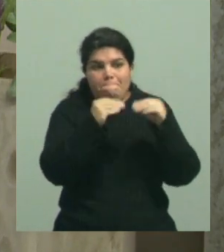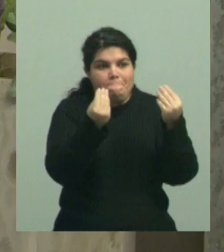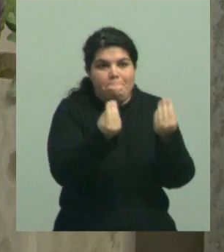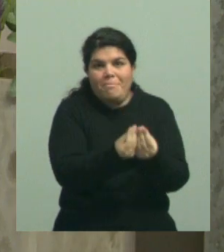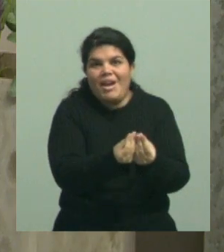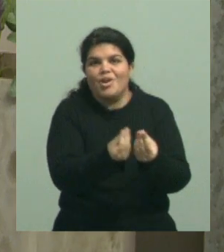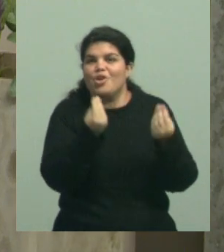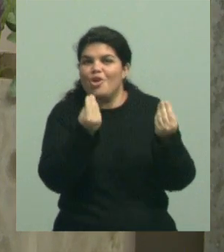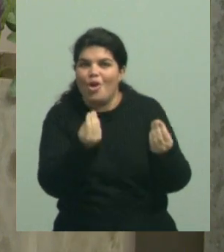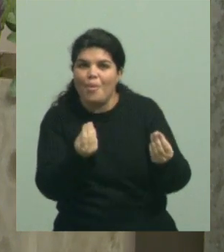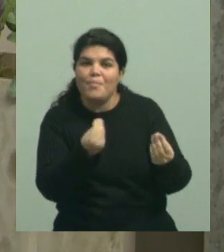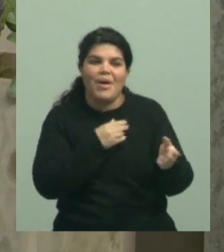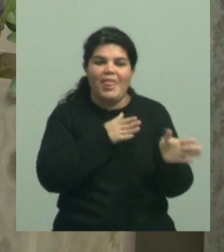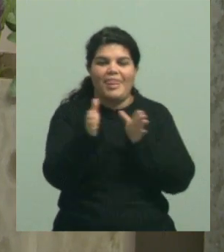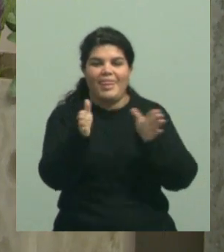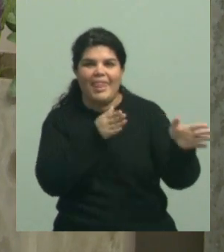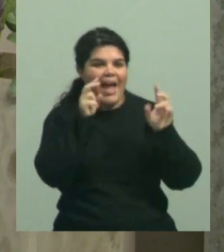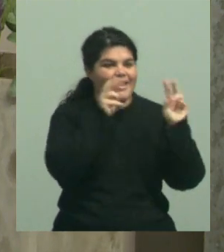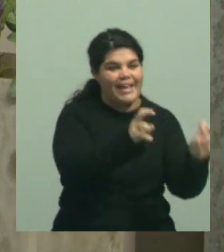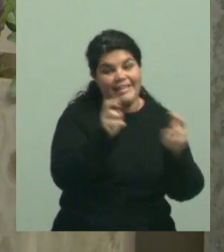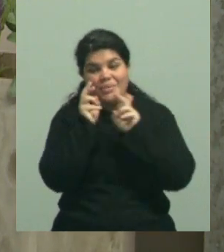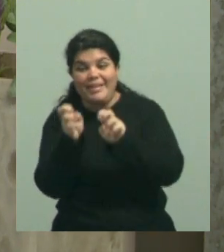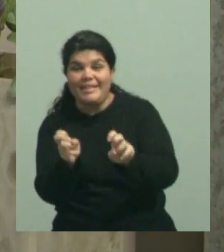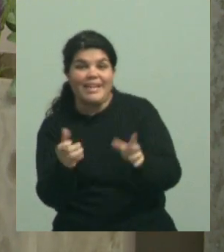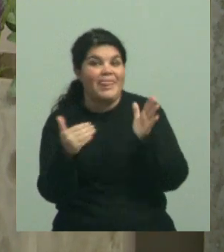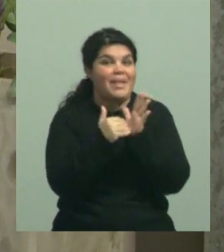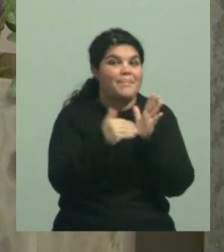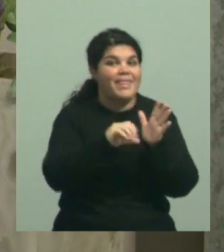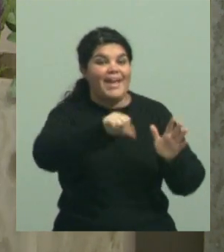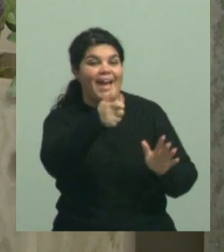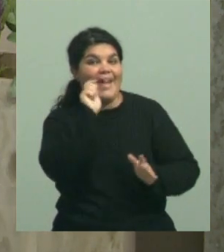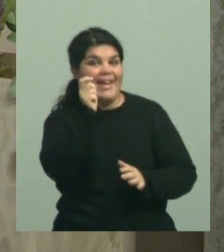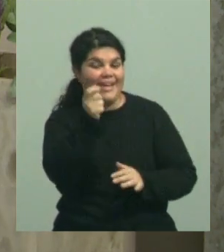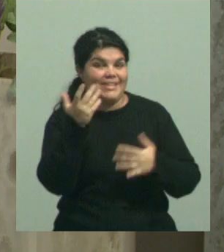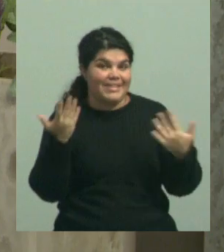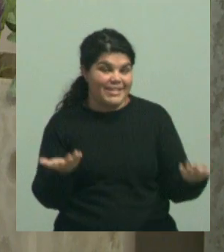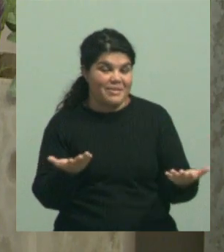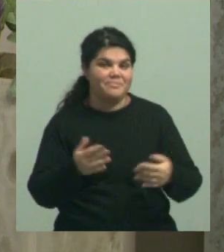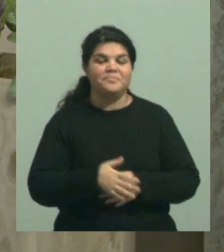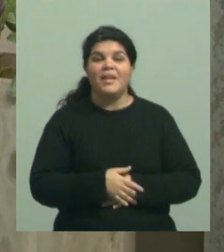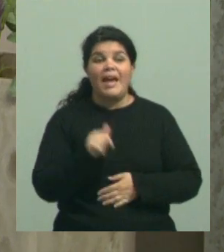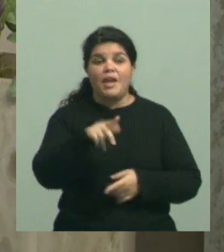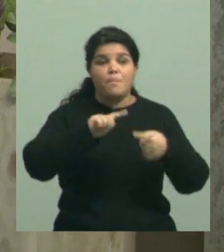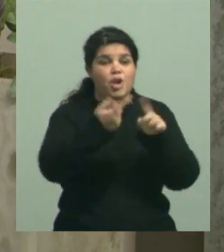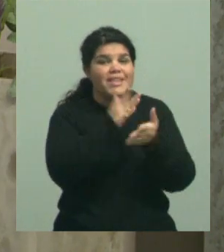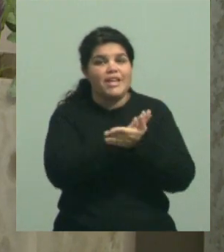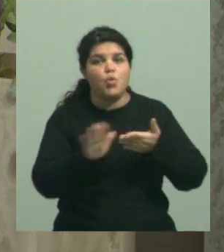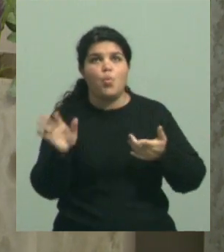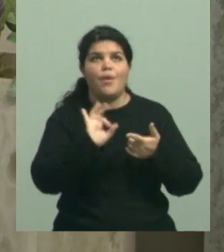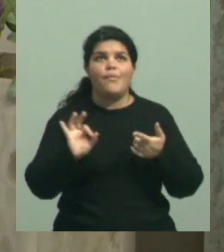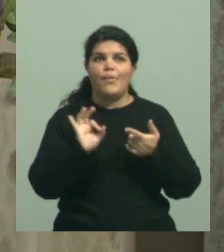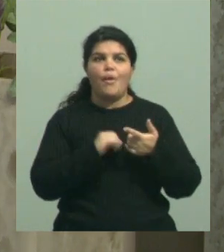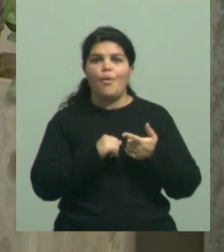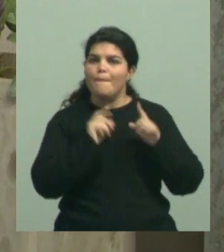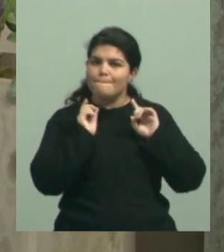distintas, no solamente, digamos, análisis, sino a partir de eso, tal vez nuevas políticas o la profundización de las que ya